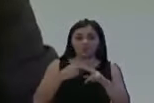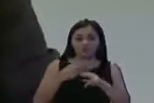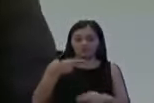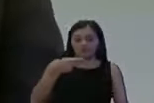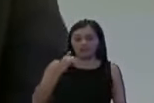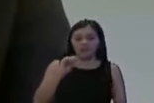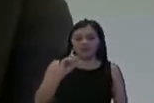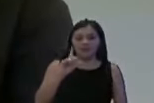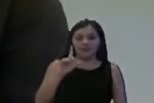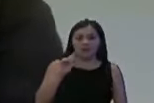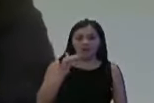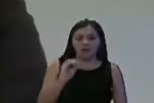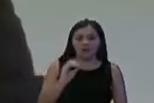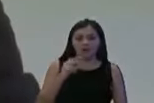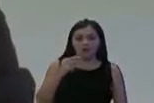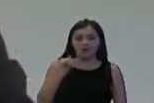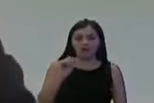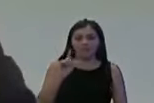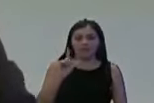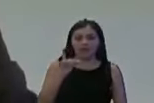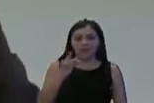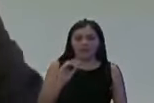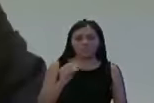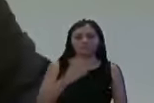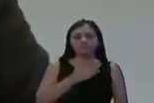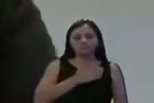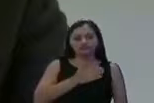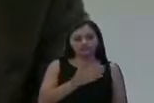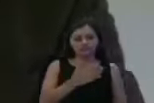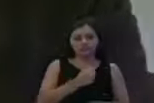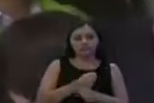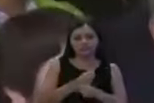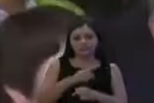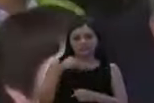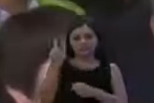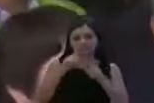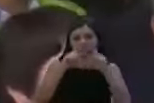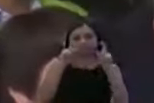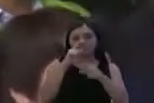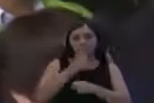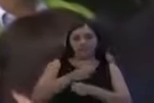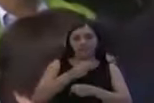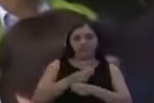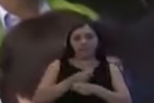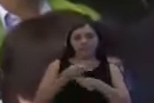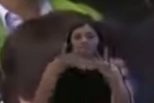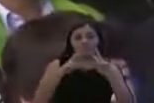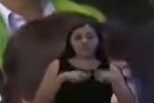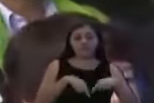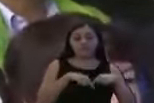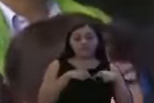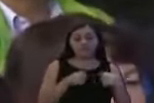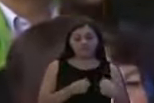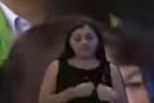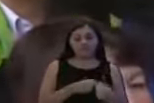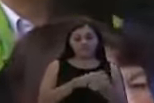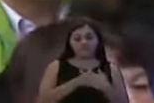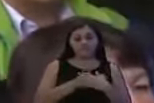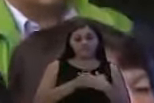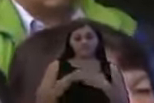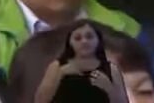compañeros trabajadores que con tanto cariño han construido esta vía nuestro corazón El